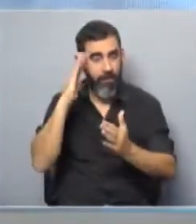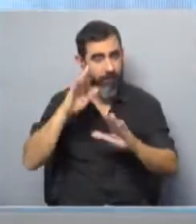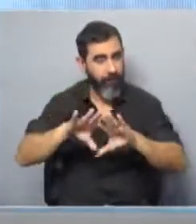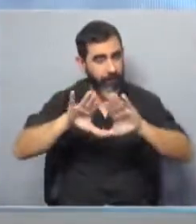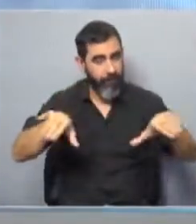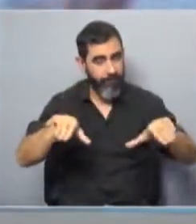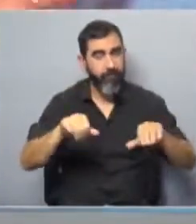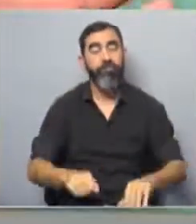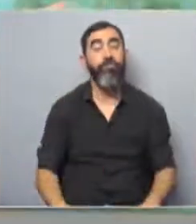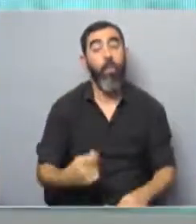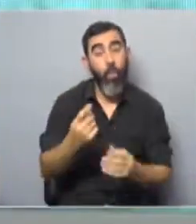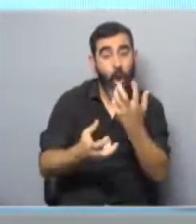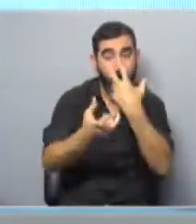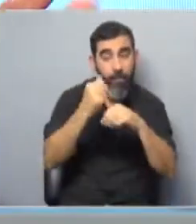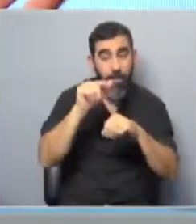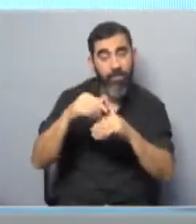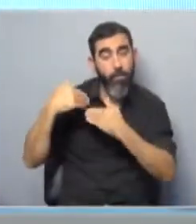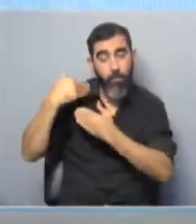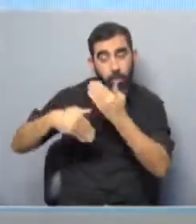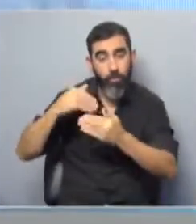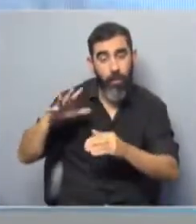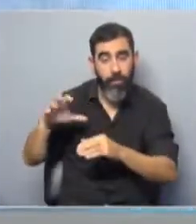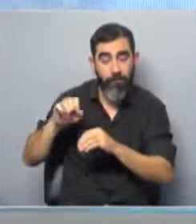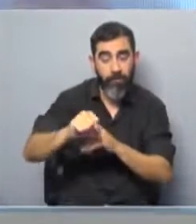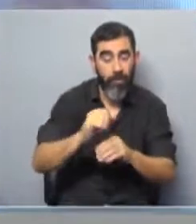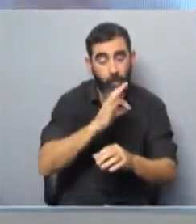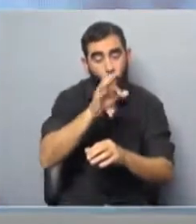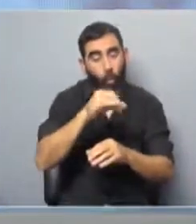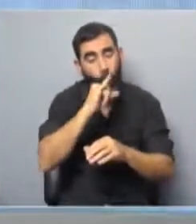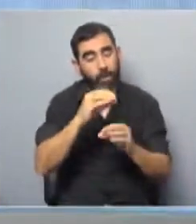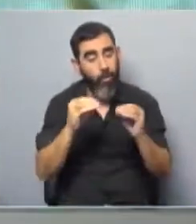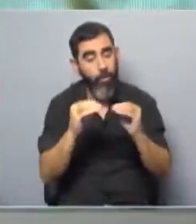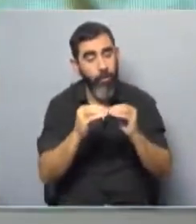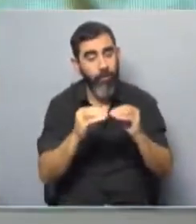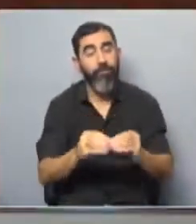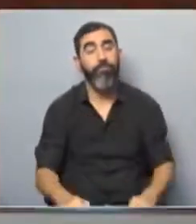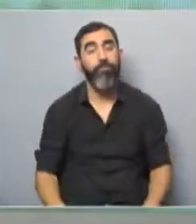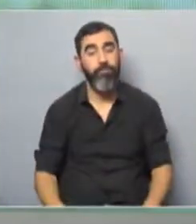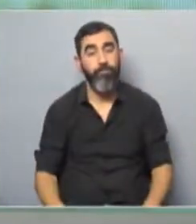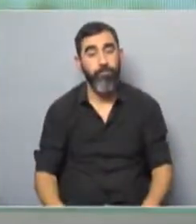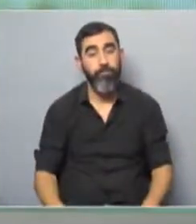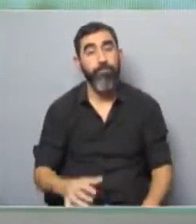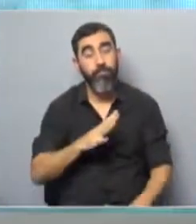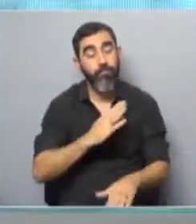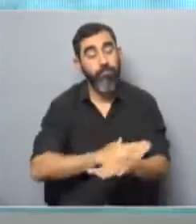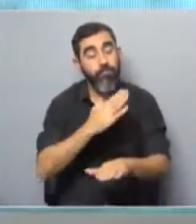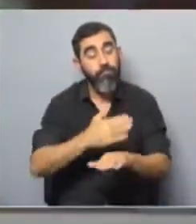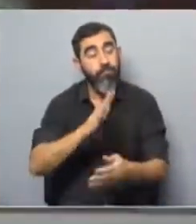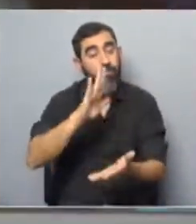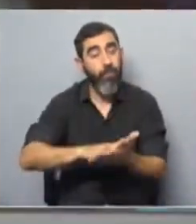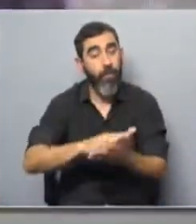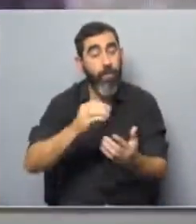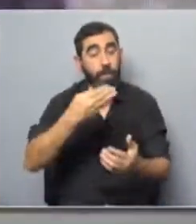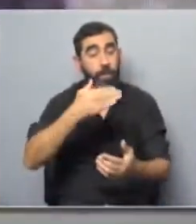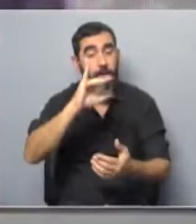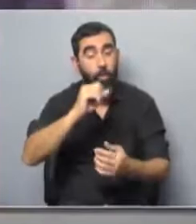exótica invasora, tiene que atravesar ese proceso de invasión que les comentaba Alejandro, que finalmente termina en un impacto sobre la